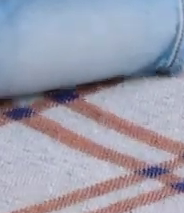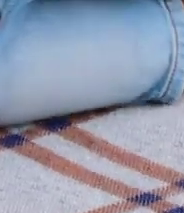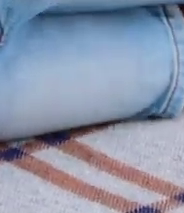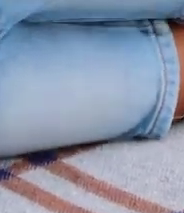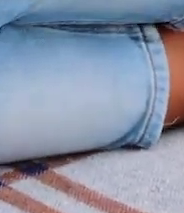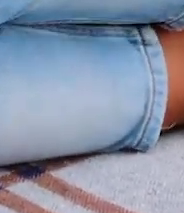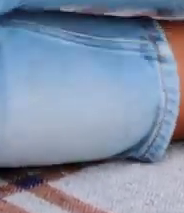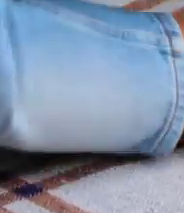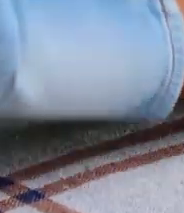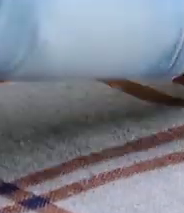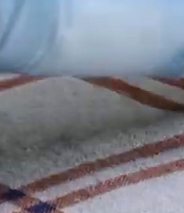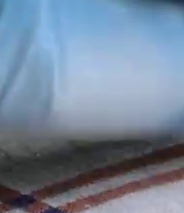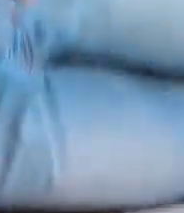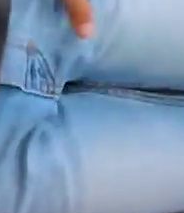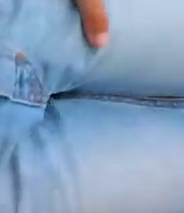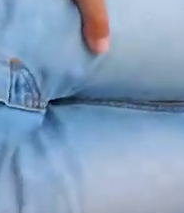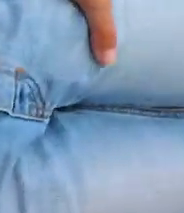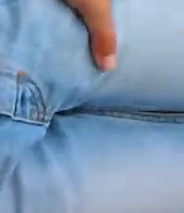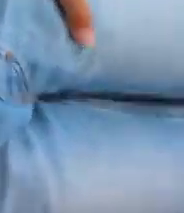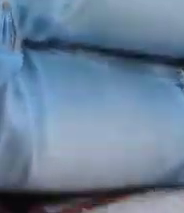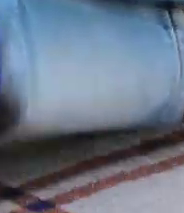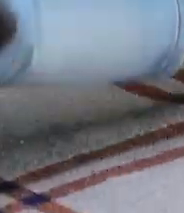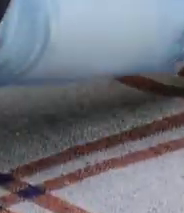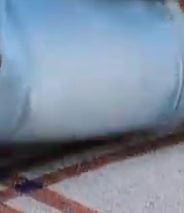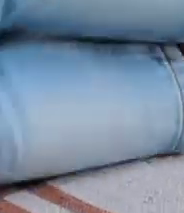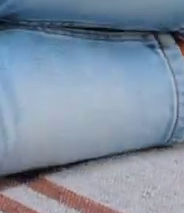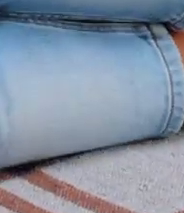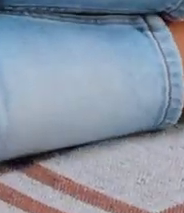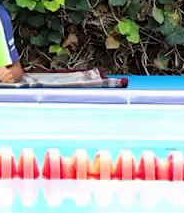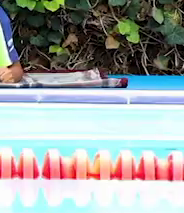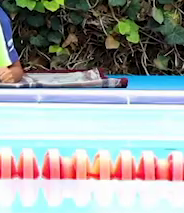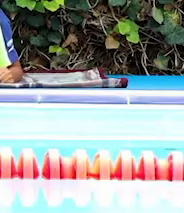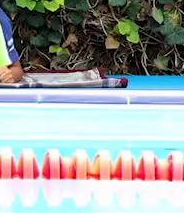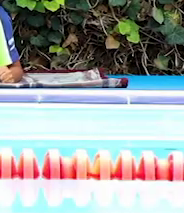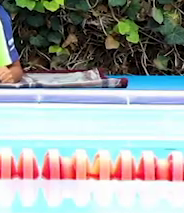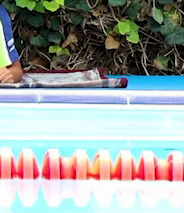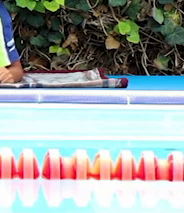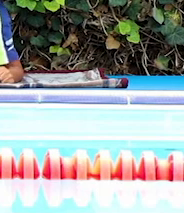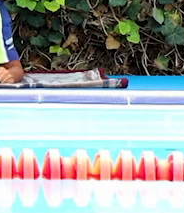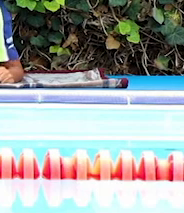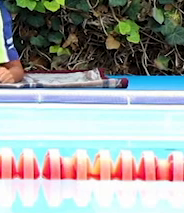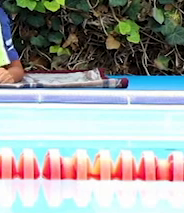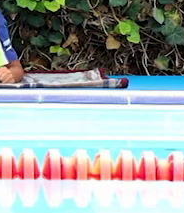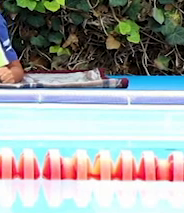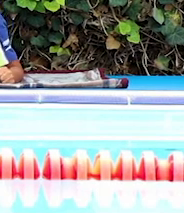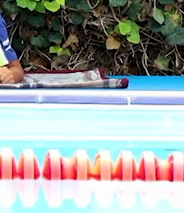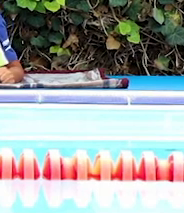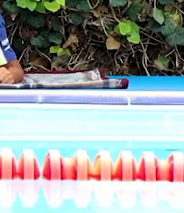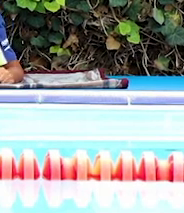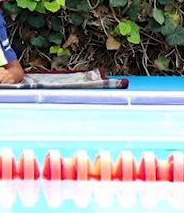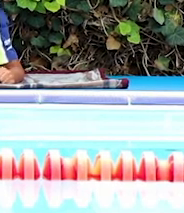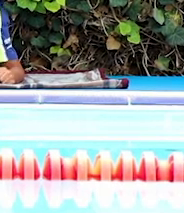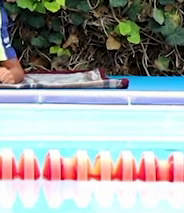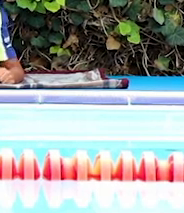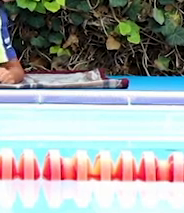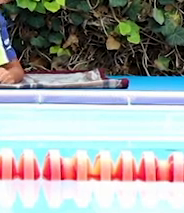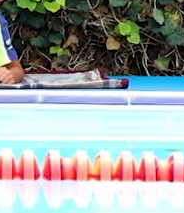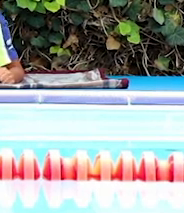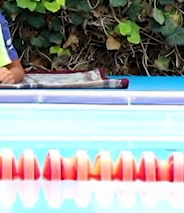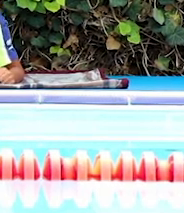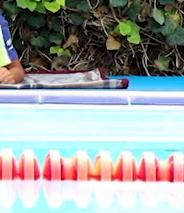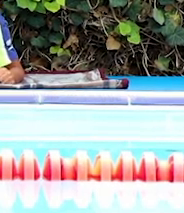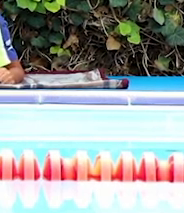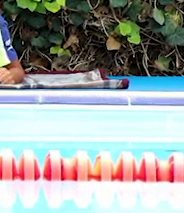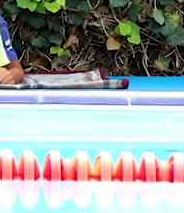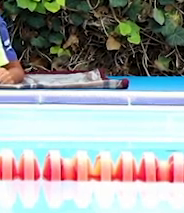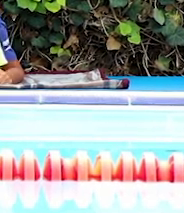Así. Estira. Ahí. Dos. Una. Dos.